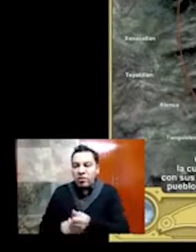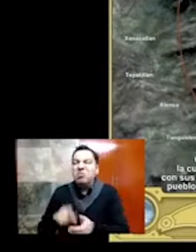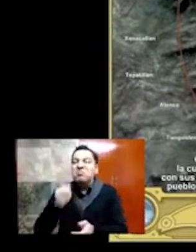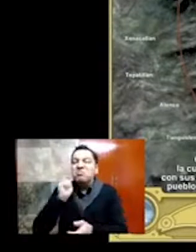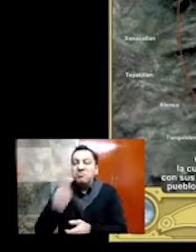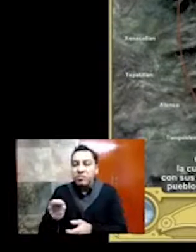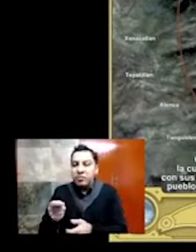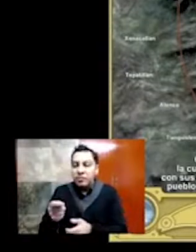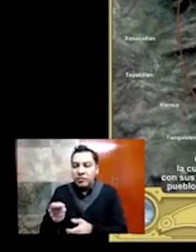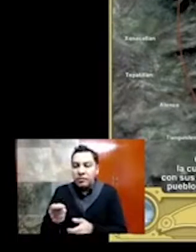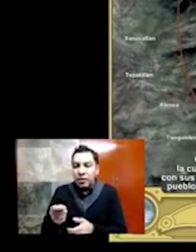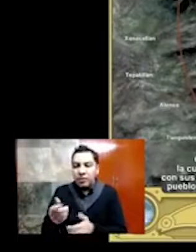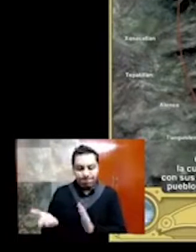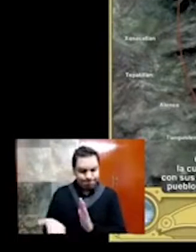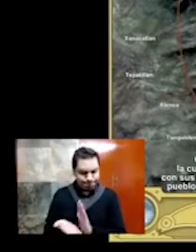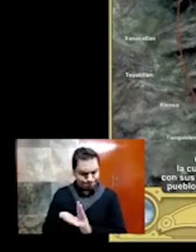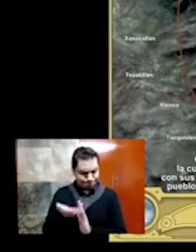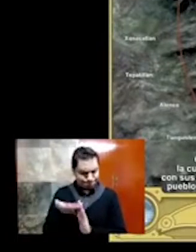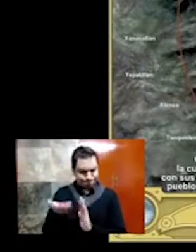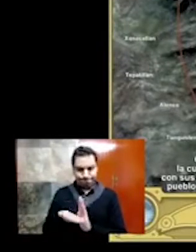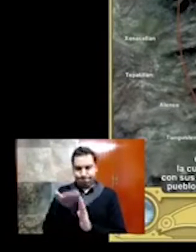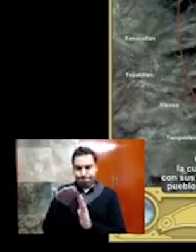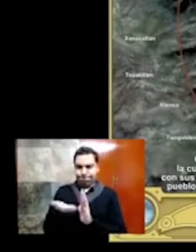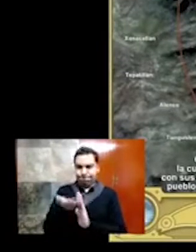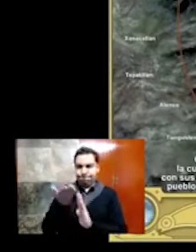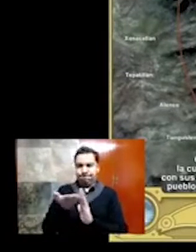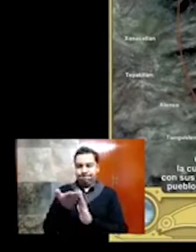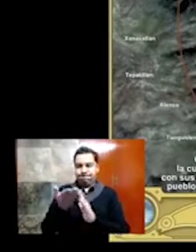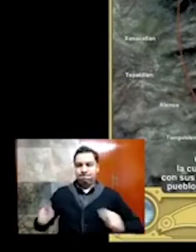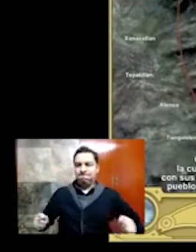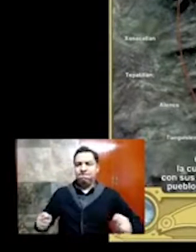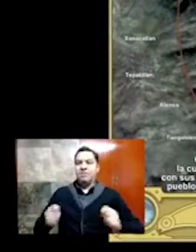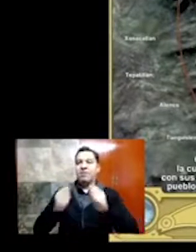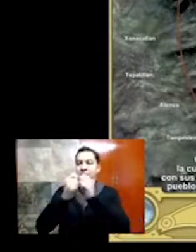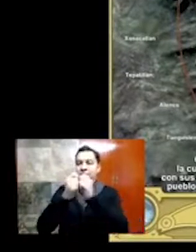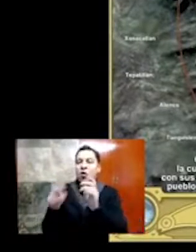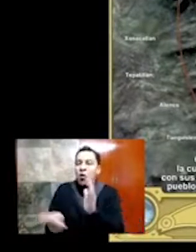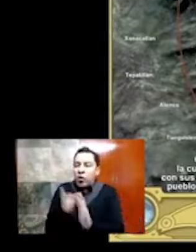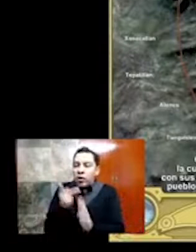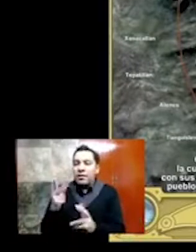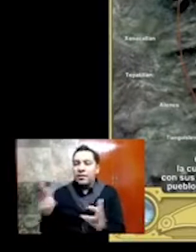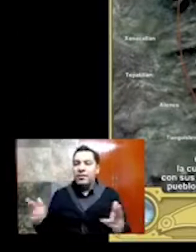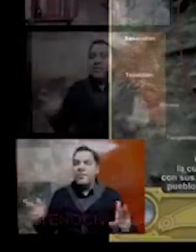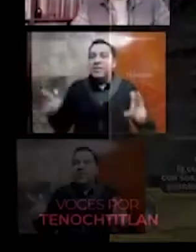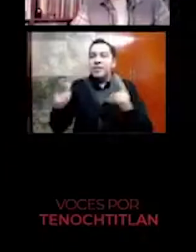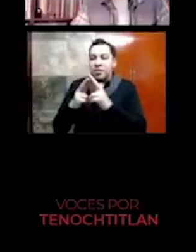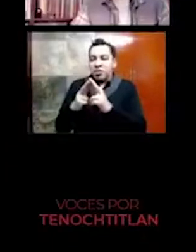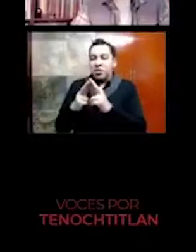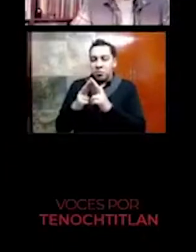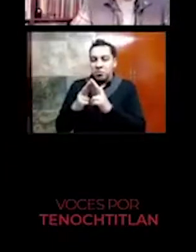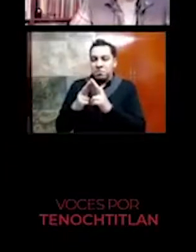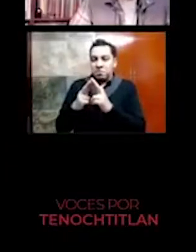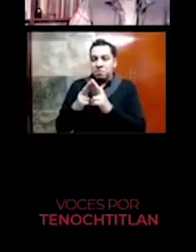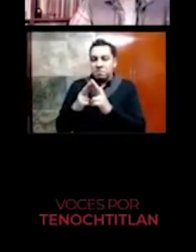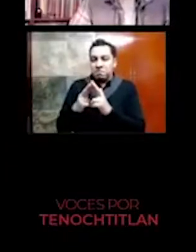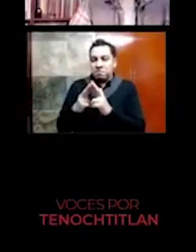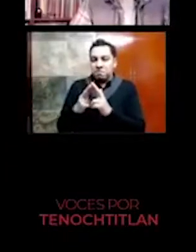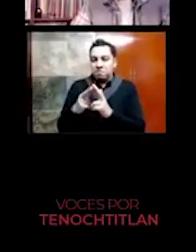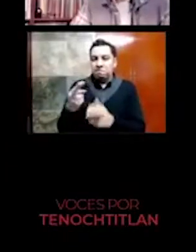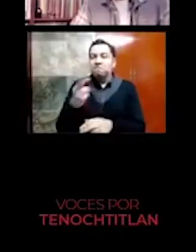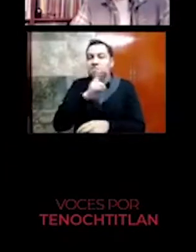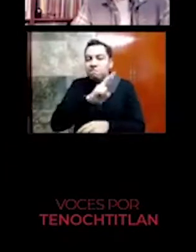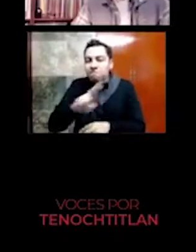recuperación del trono de su padre Mixcoatl, dice la leyenda, hacia el primer milenio de la era cristiana.